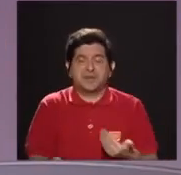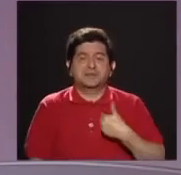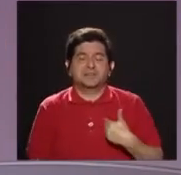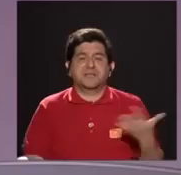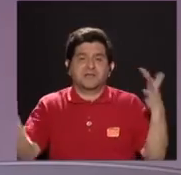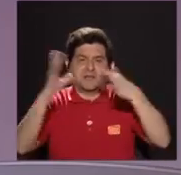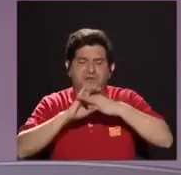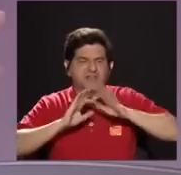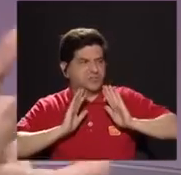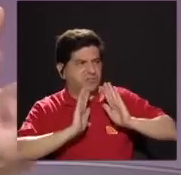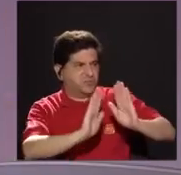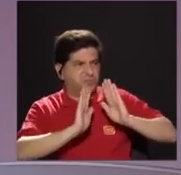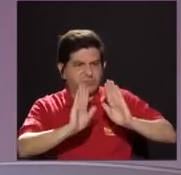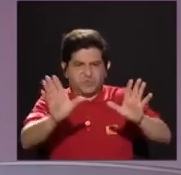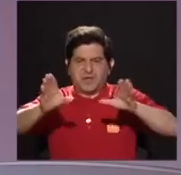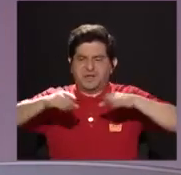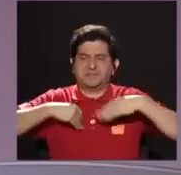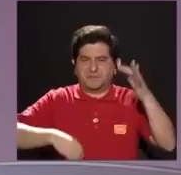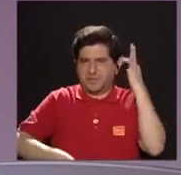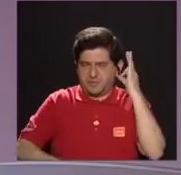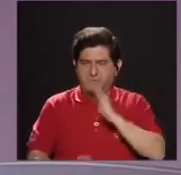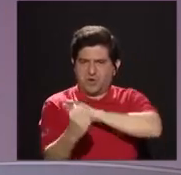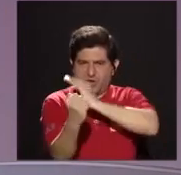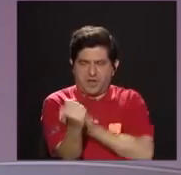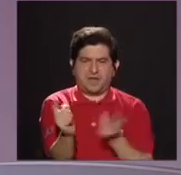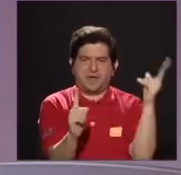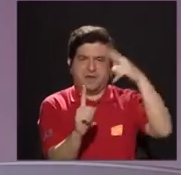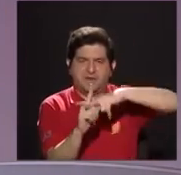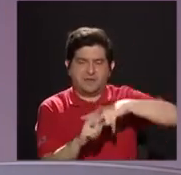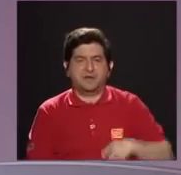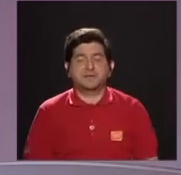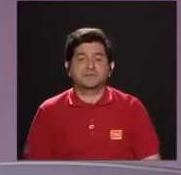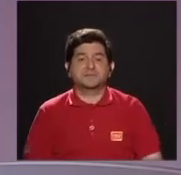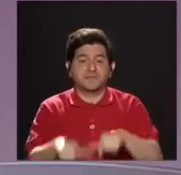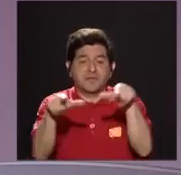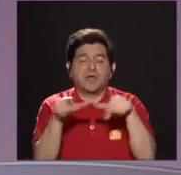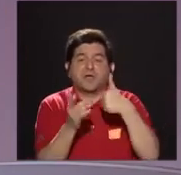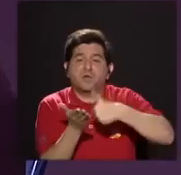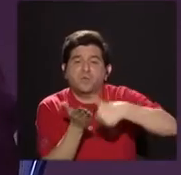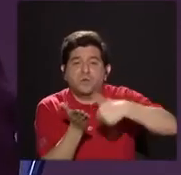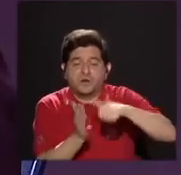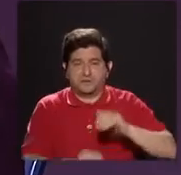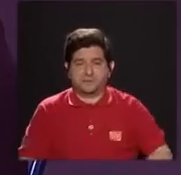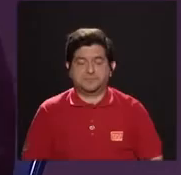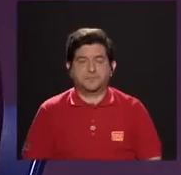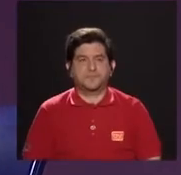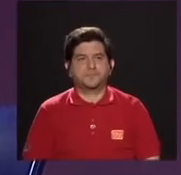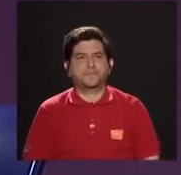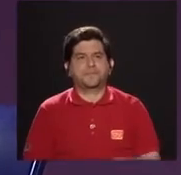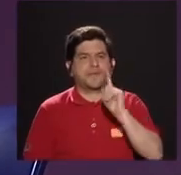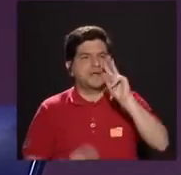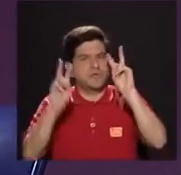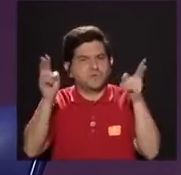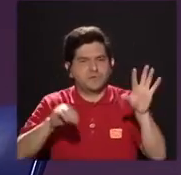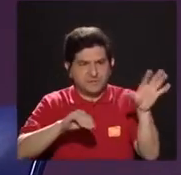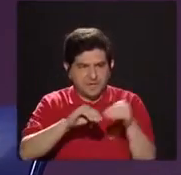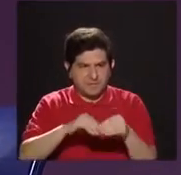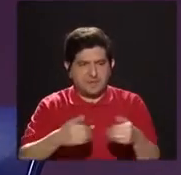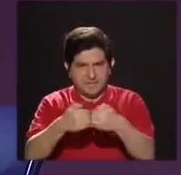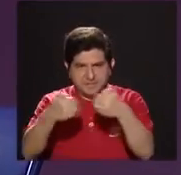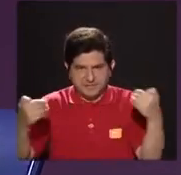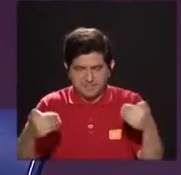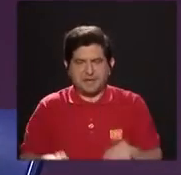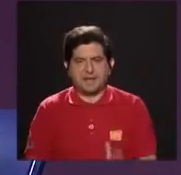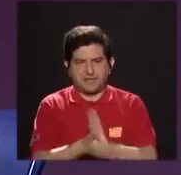con esa resistencia a aceptar mujeres empoderadas en los puestos de elección. Además, hay un tema, digamos, al estar separadas las